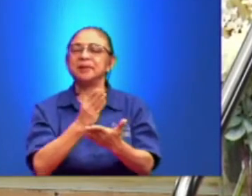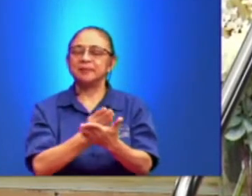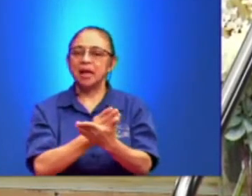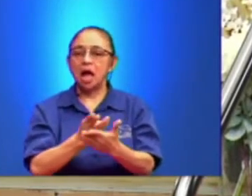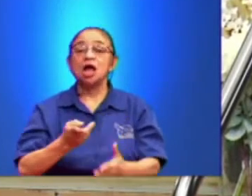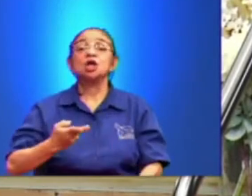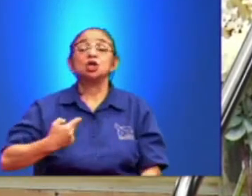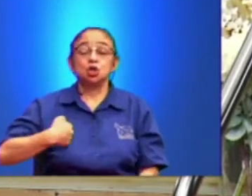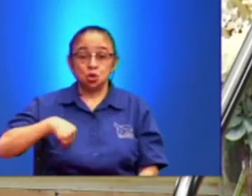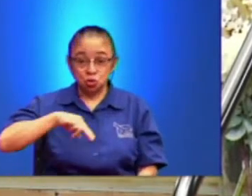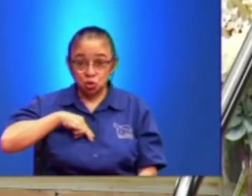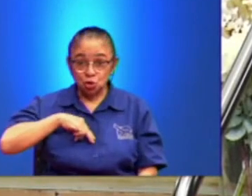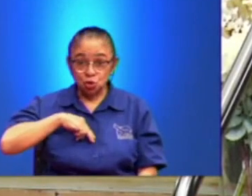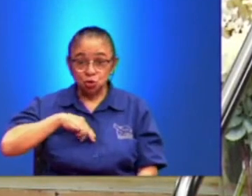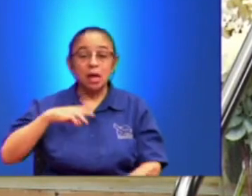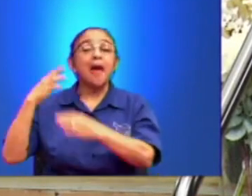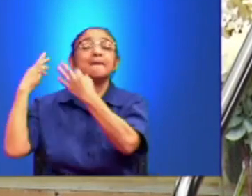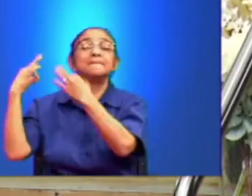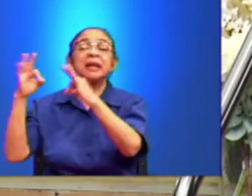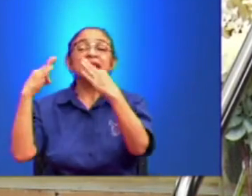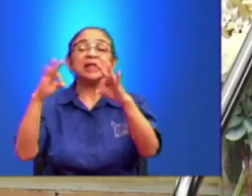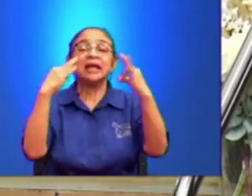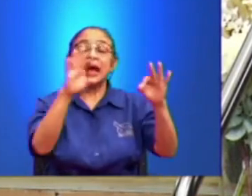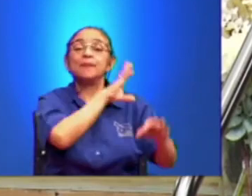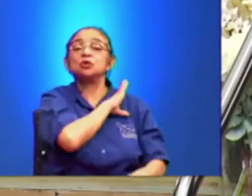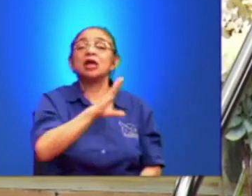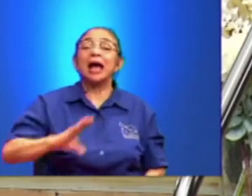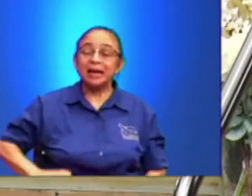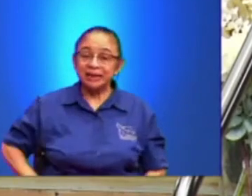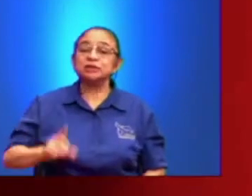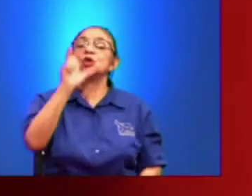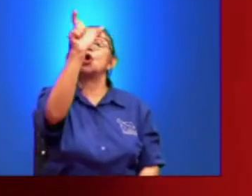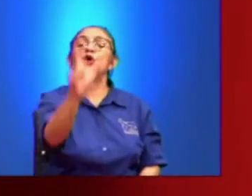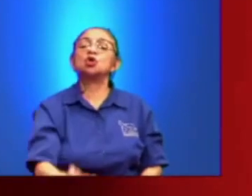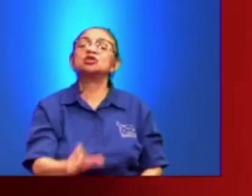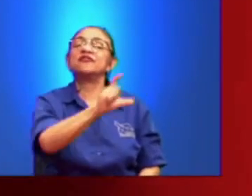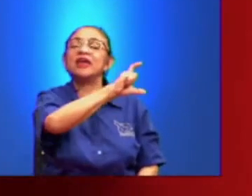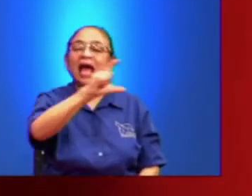nosotros predicamos a cristo crucificado